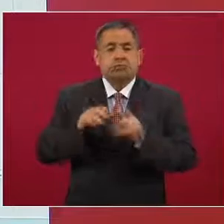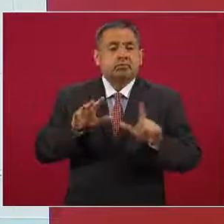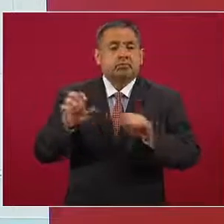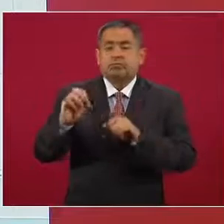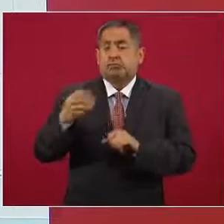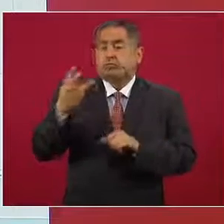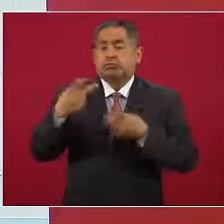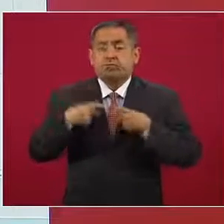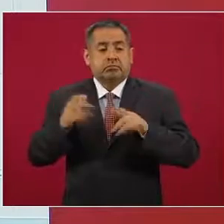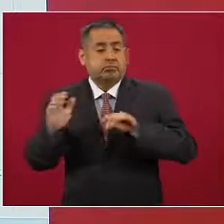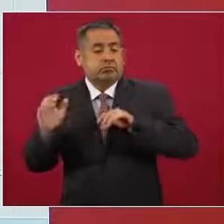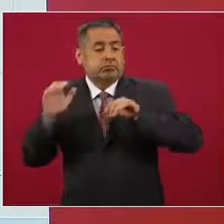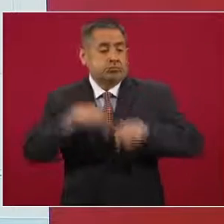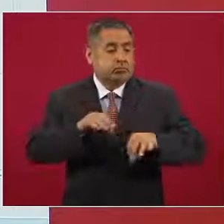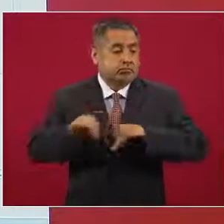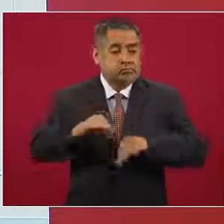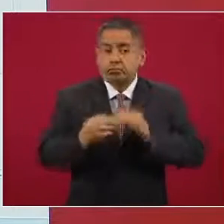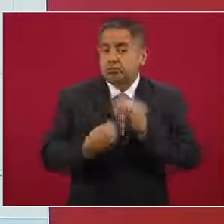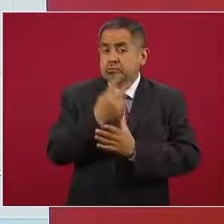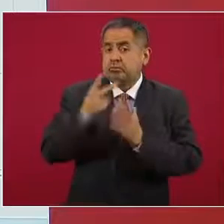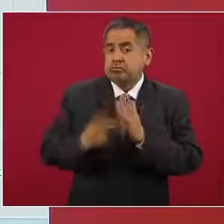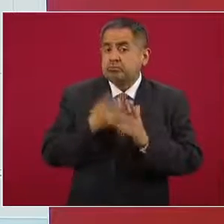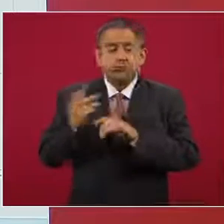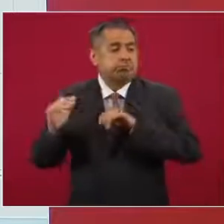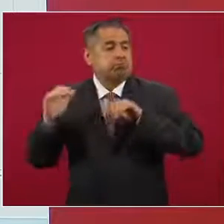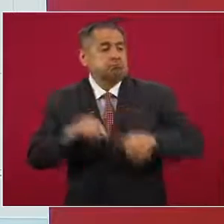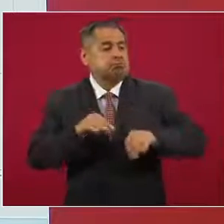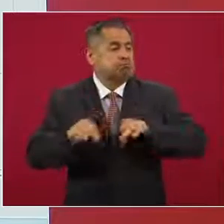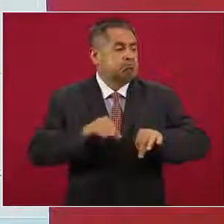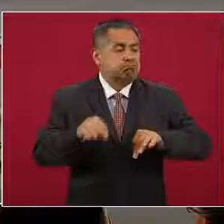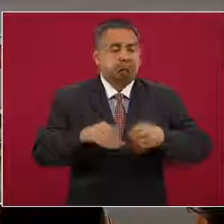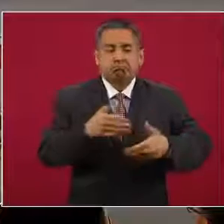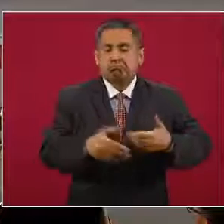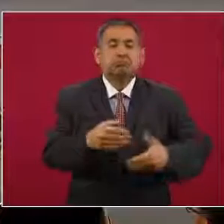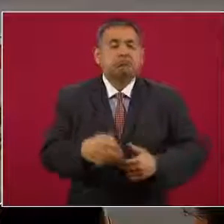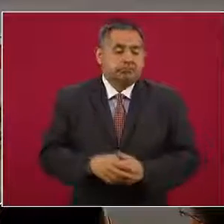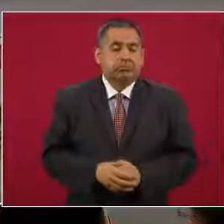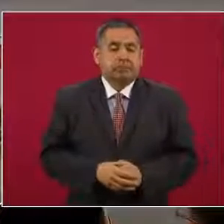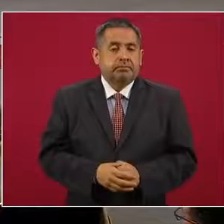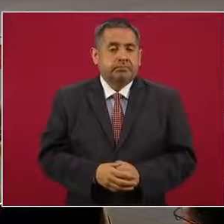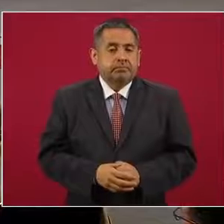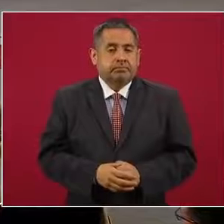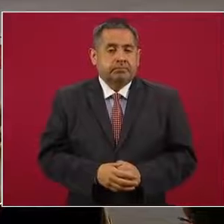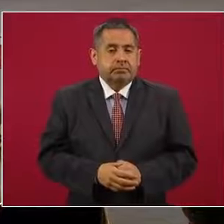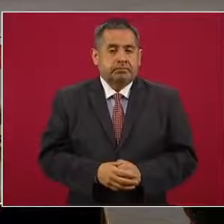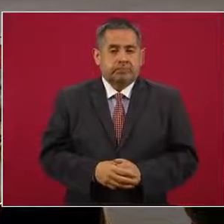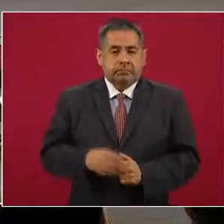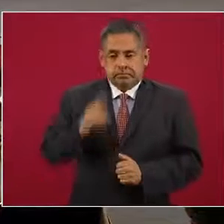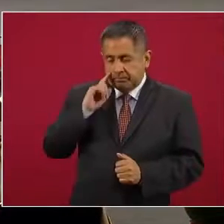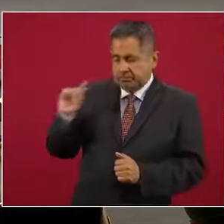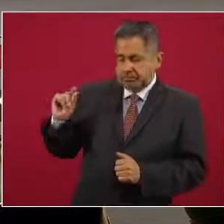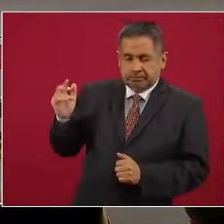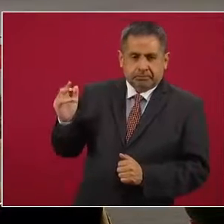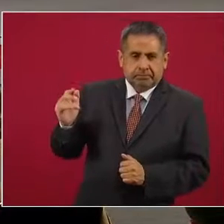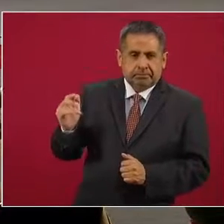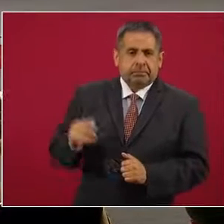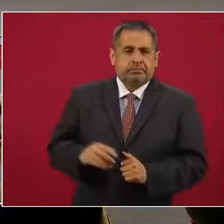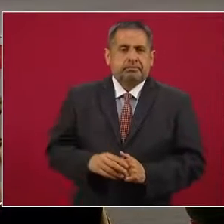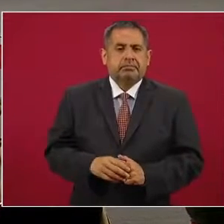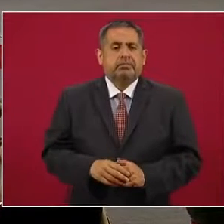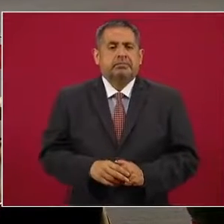211.703 nuevos empleos. En general, si me esperan un momentito,